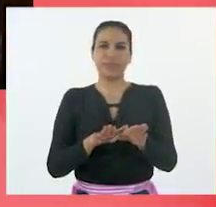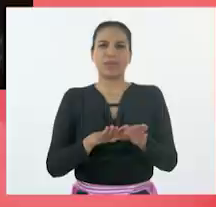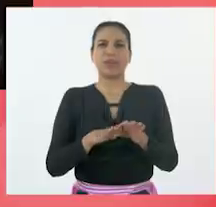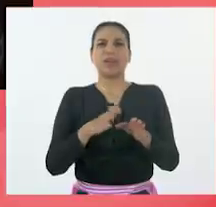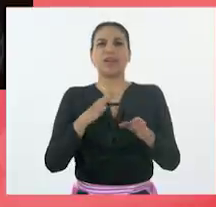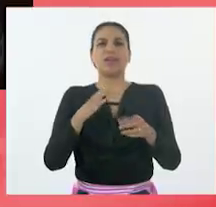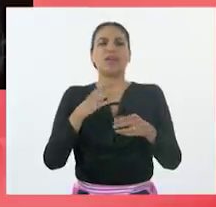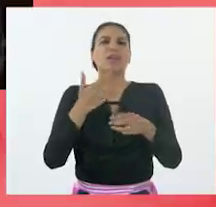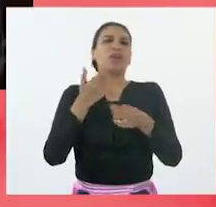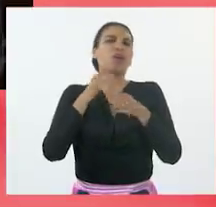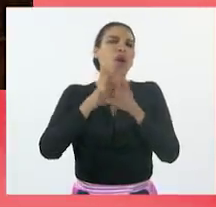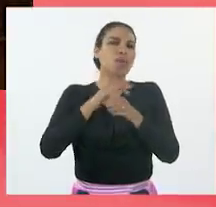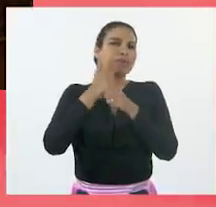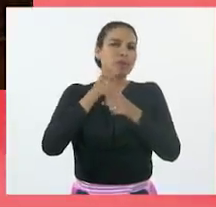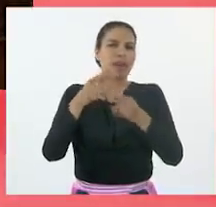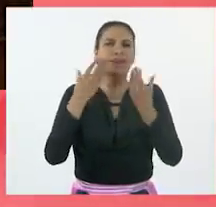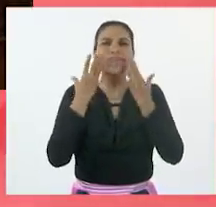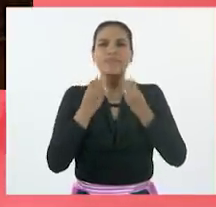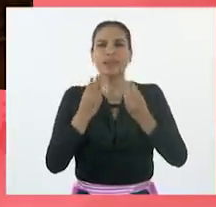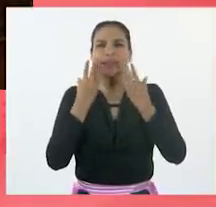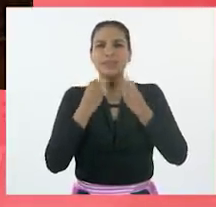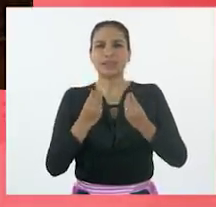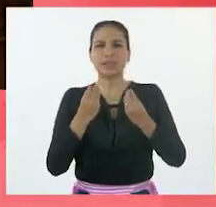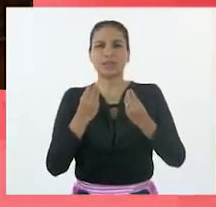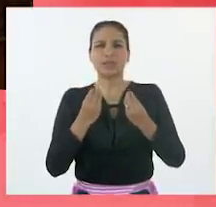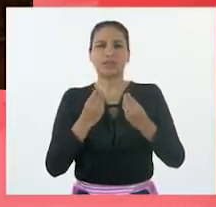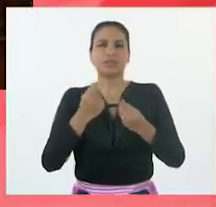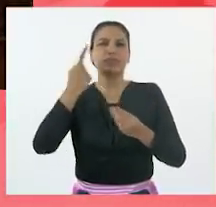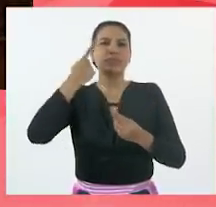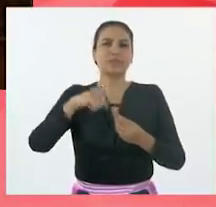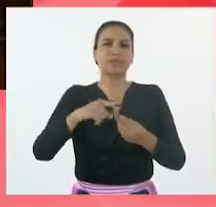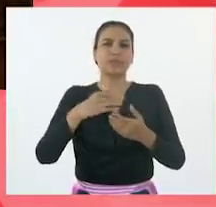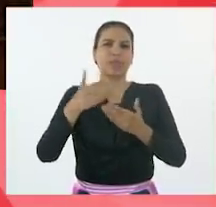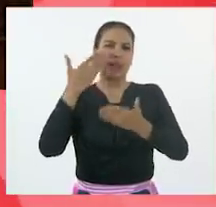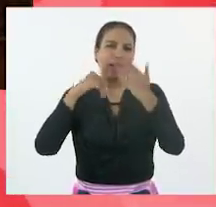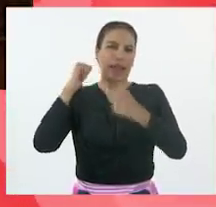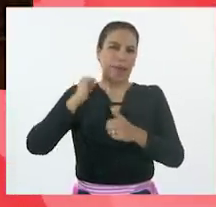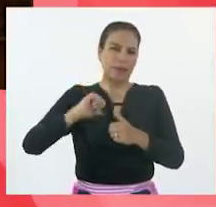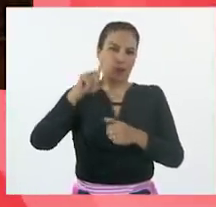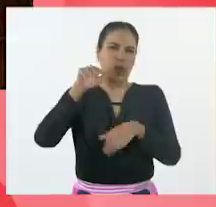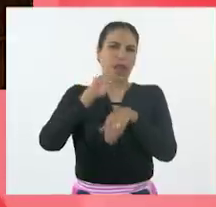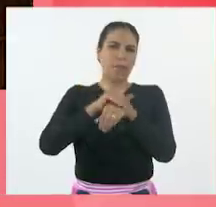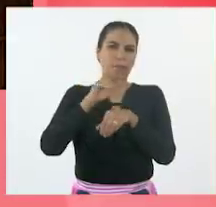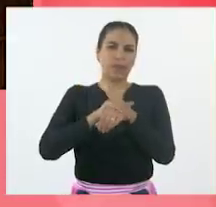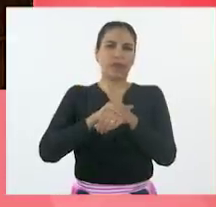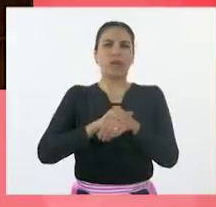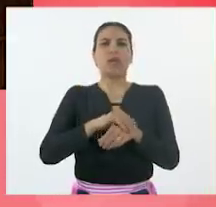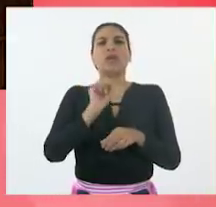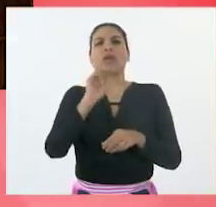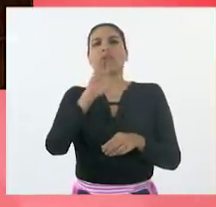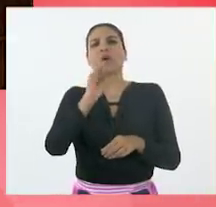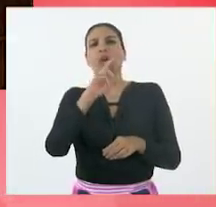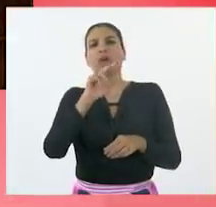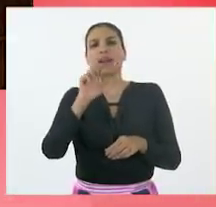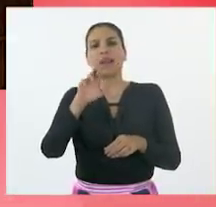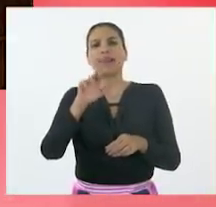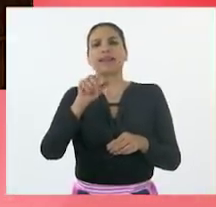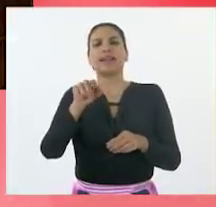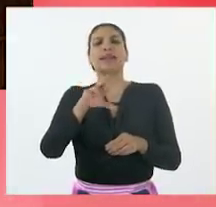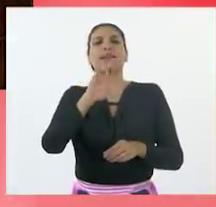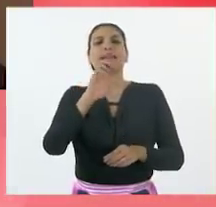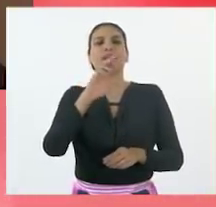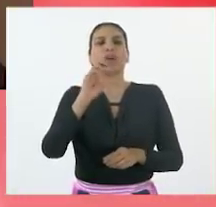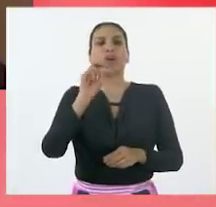groserías a la figura de Maximiliano, se ordena a un antiguo amigo suyo, el coronel republicano Rincón